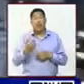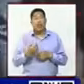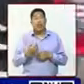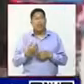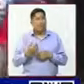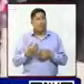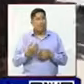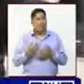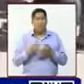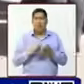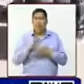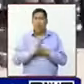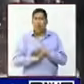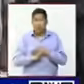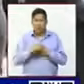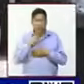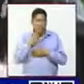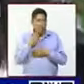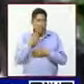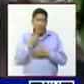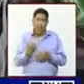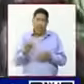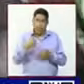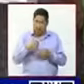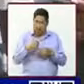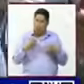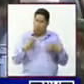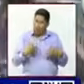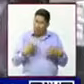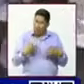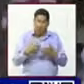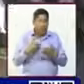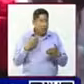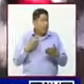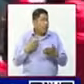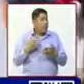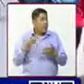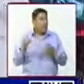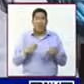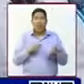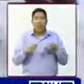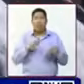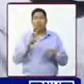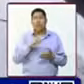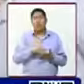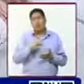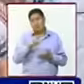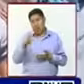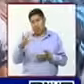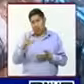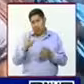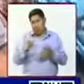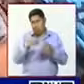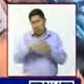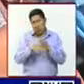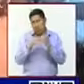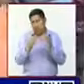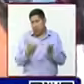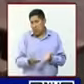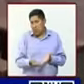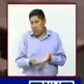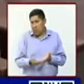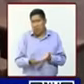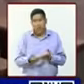próximo. Además, remarcó que las inscripciones son para formalizar la preinscripción que realizaron este 2023 en las unidades educativas